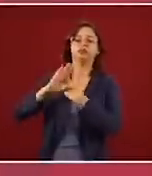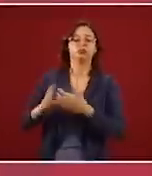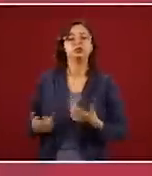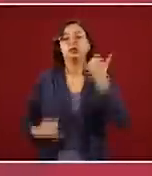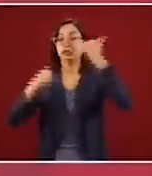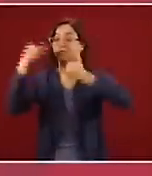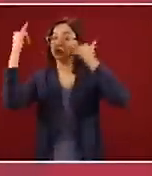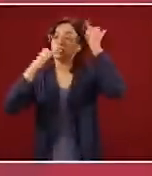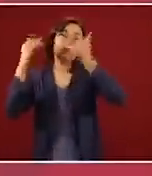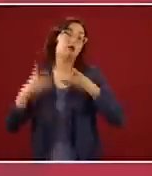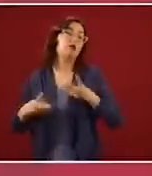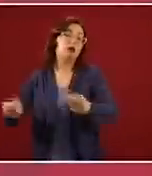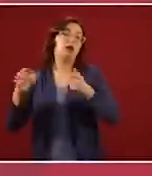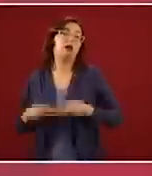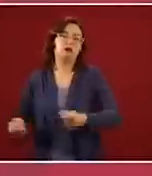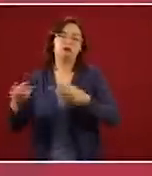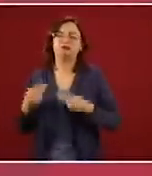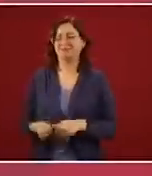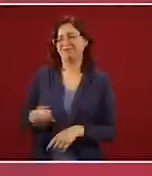se ha gastado muchísimo dinero.